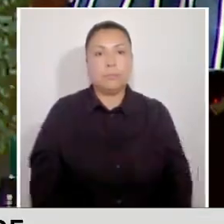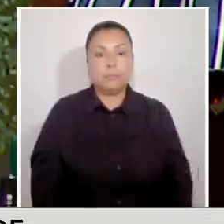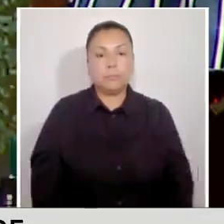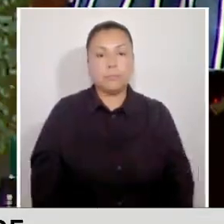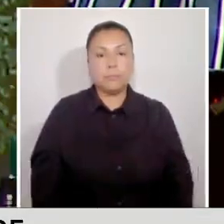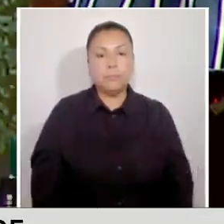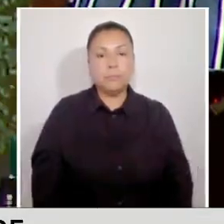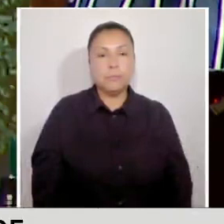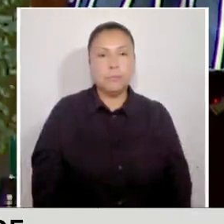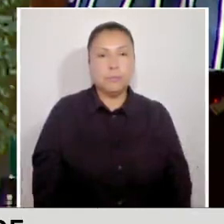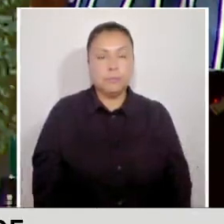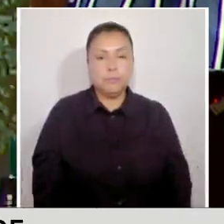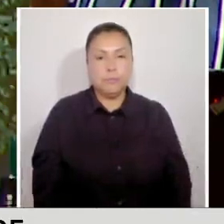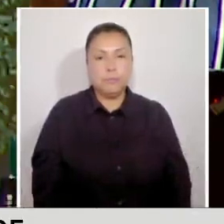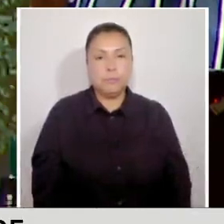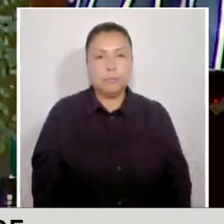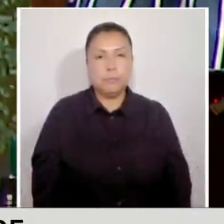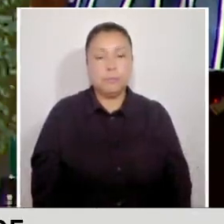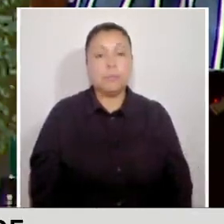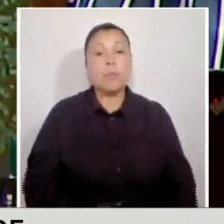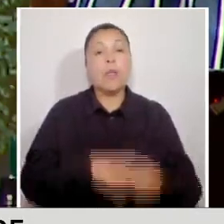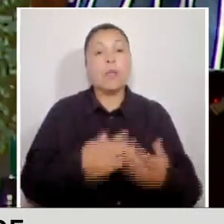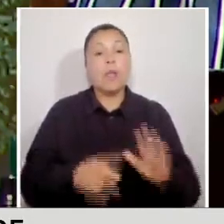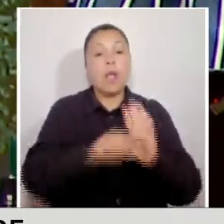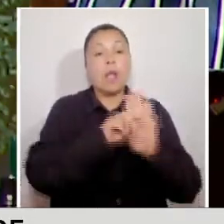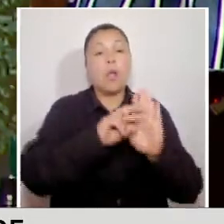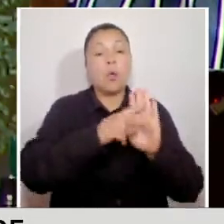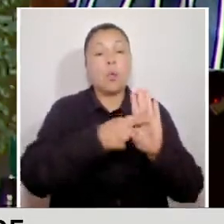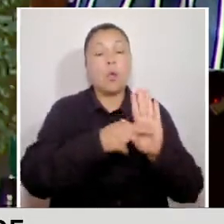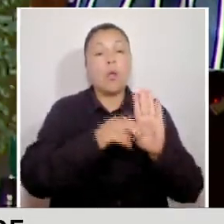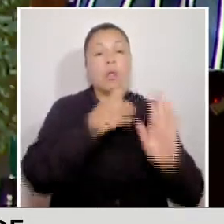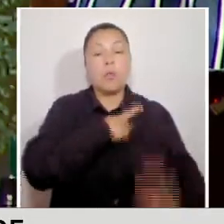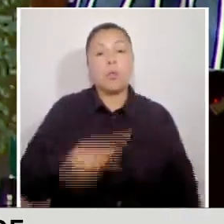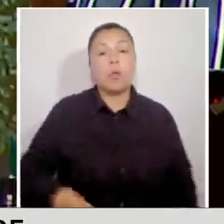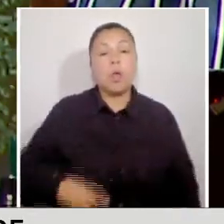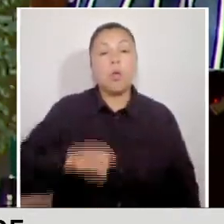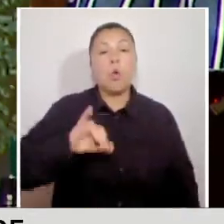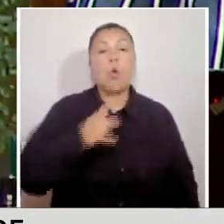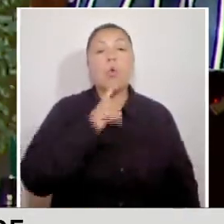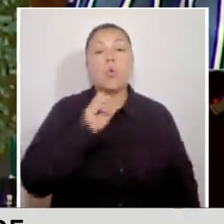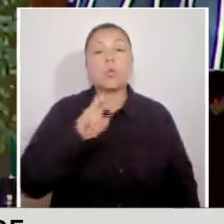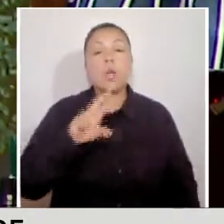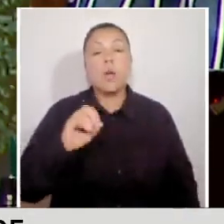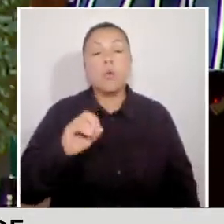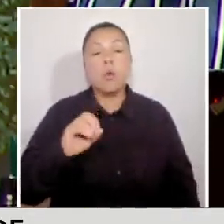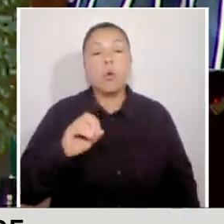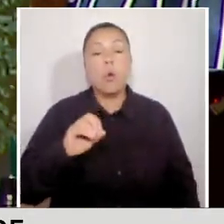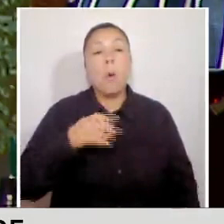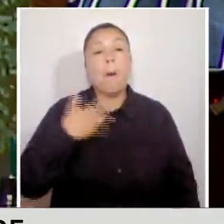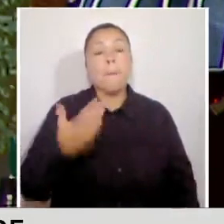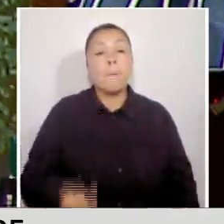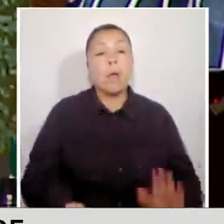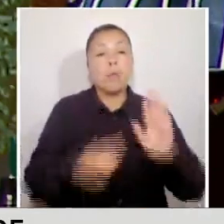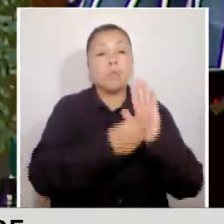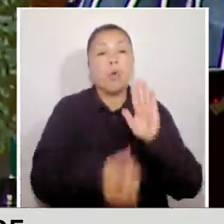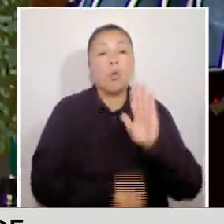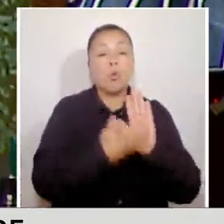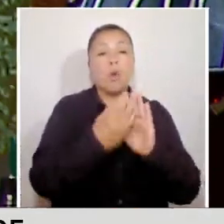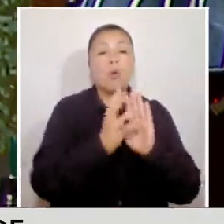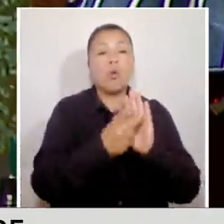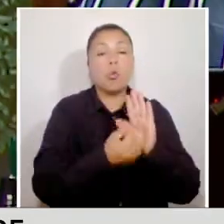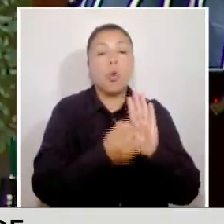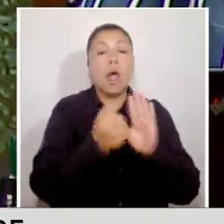aprobado se ha renovado una indicación del diputado señor Gustavo Benavente para incorporar un nuevo numeral al artículo